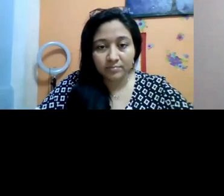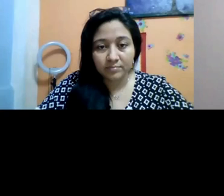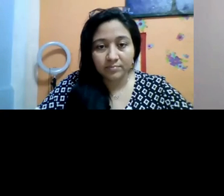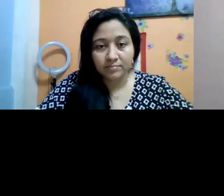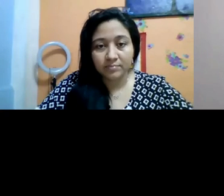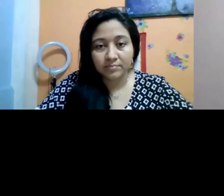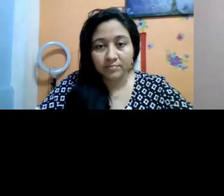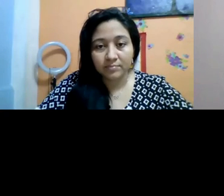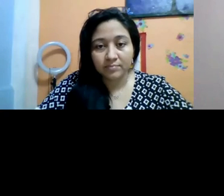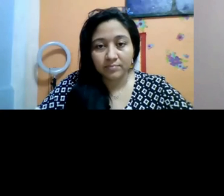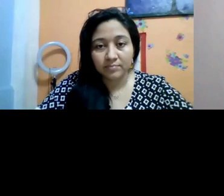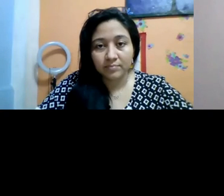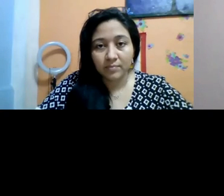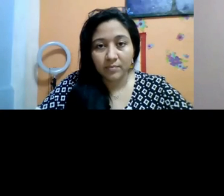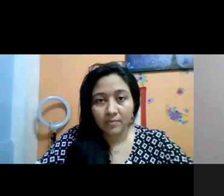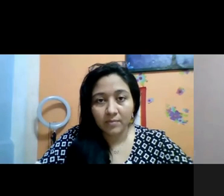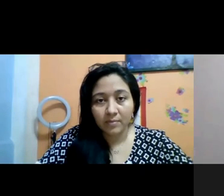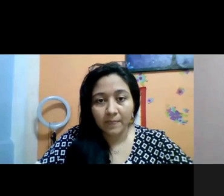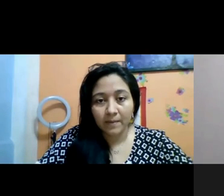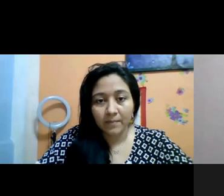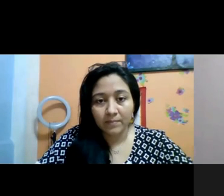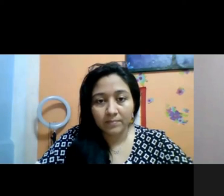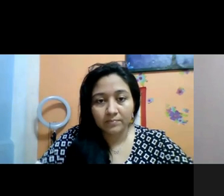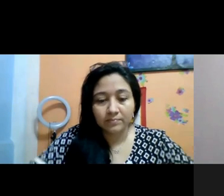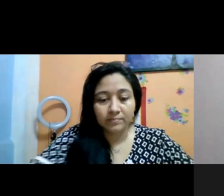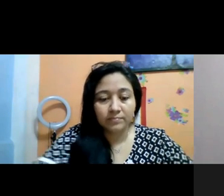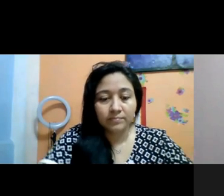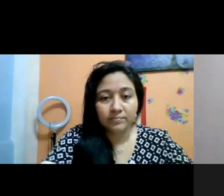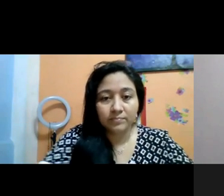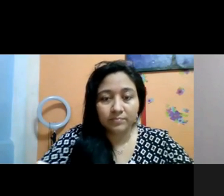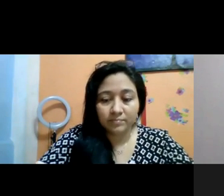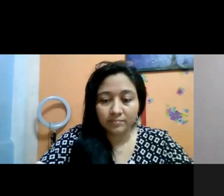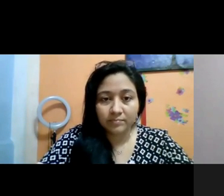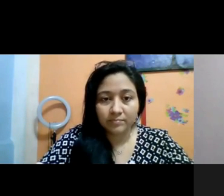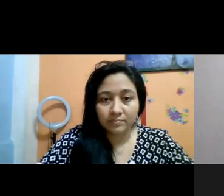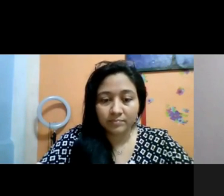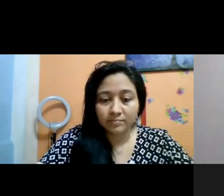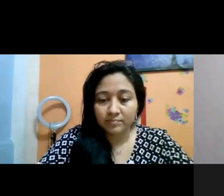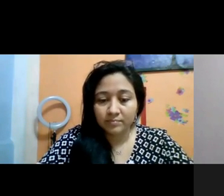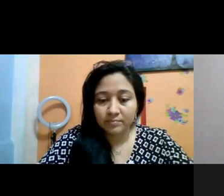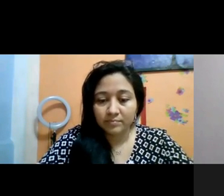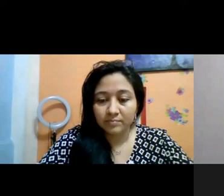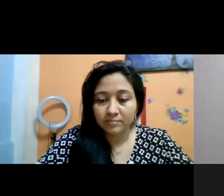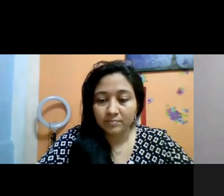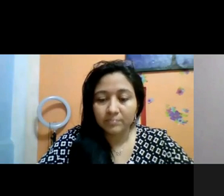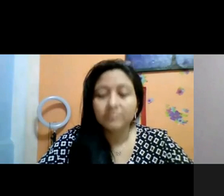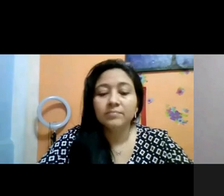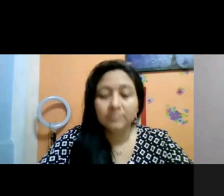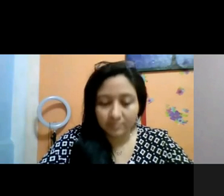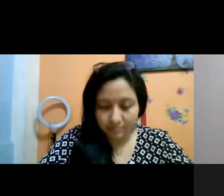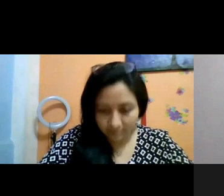igual de la plataforma y el deber que mandó es de crear un curso cualquiera?